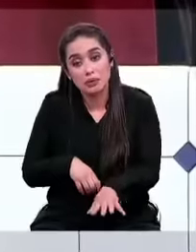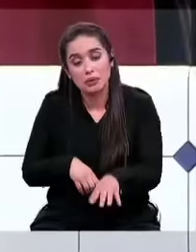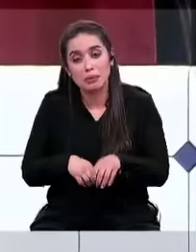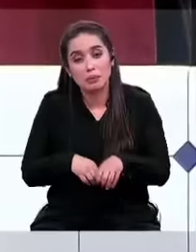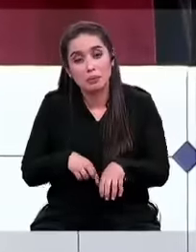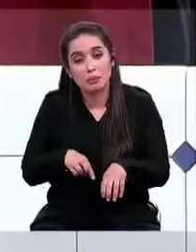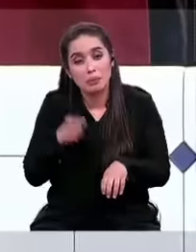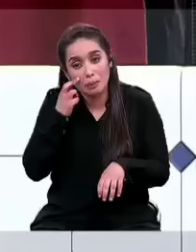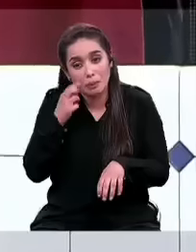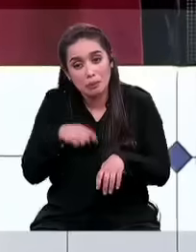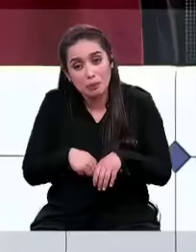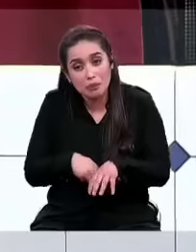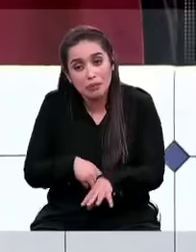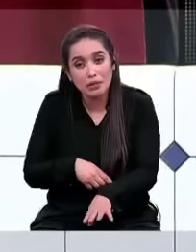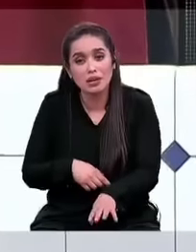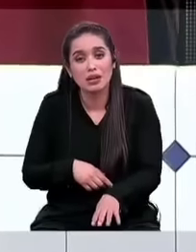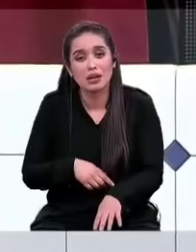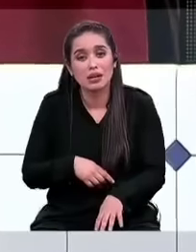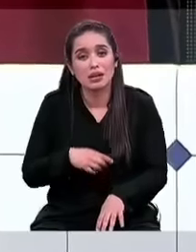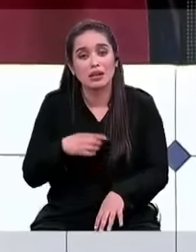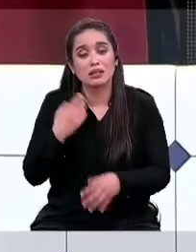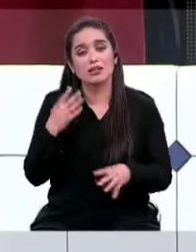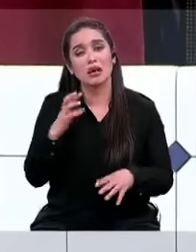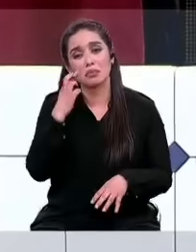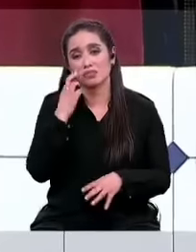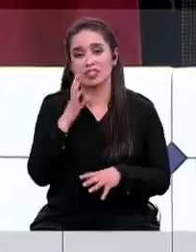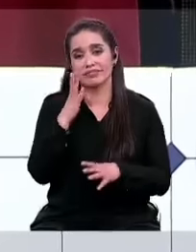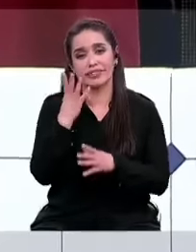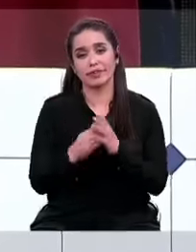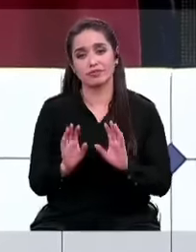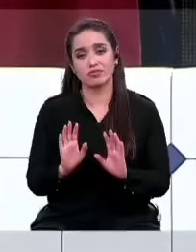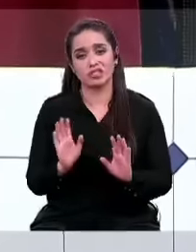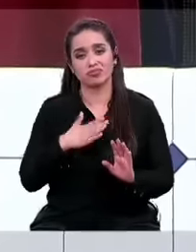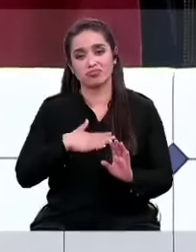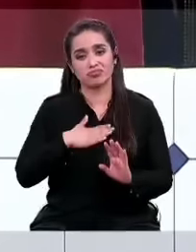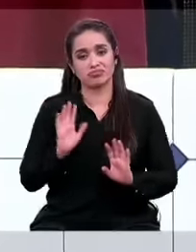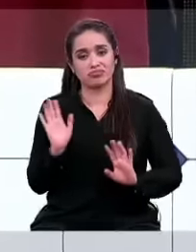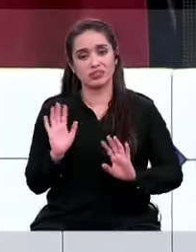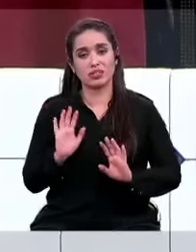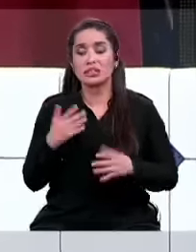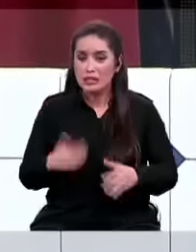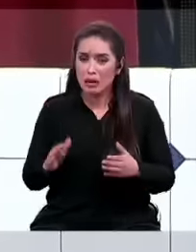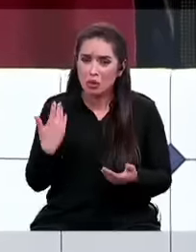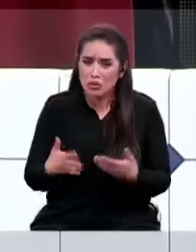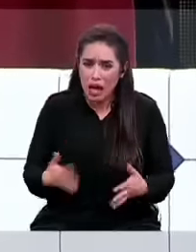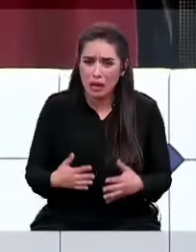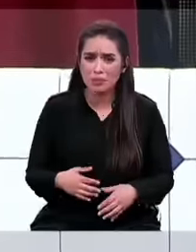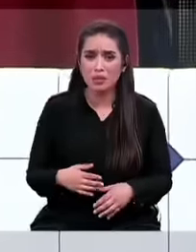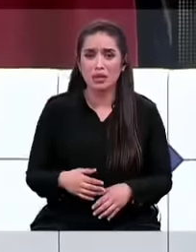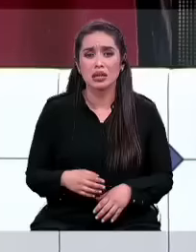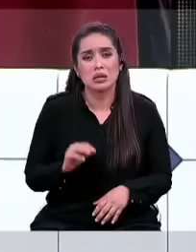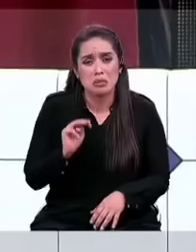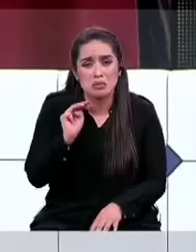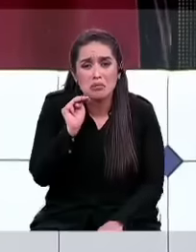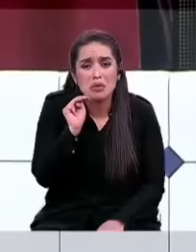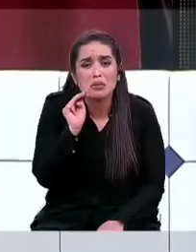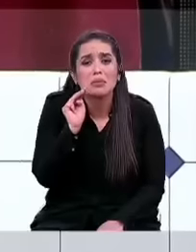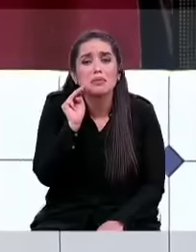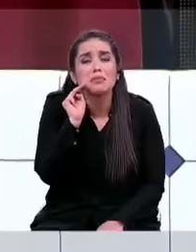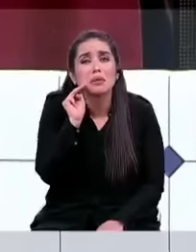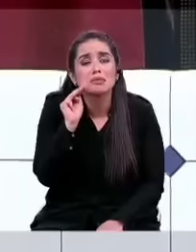¡Chapo, mi amor! ¡Se me pasó la gana de hacer pipí! ¡Ya, no me estés agarrando más chuleteo, mierda! ¡Ya! ¡Hazle! ¡Que mami,